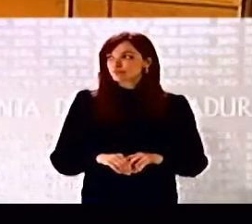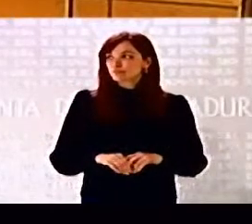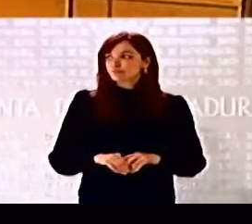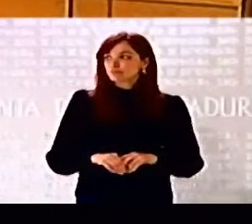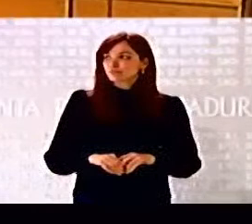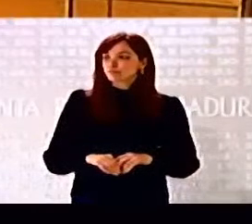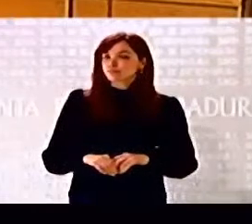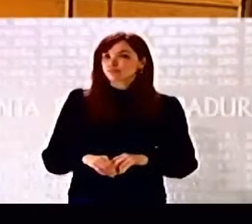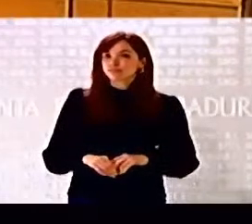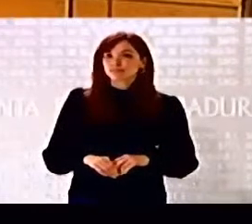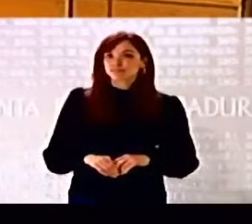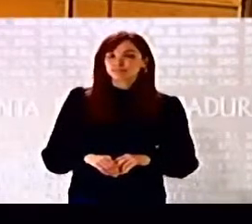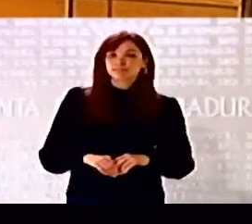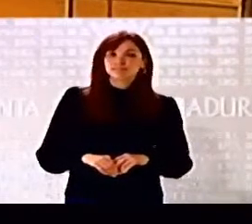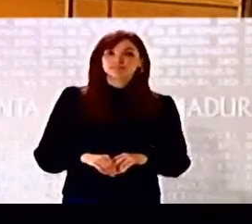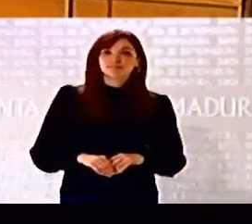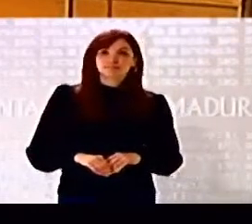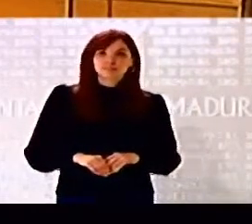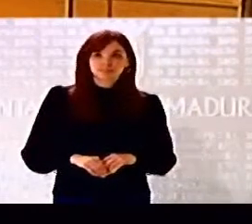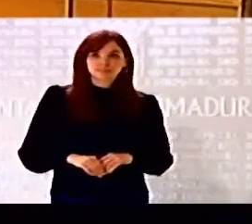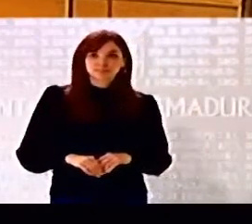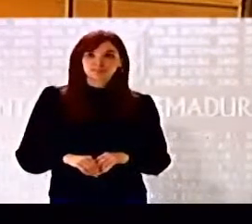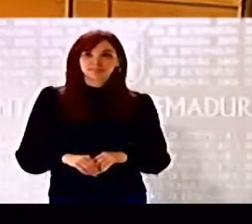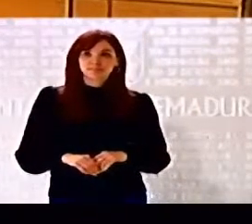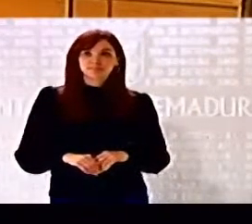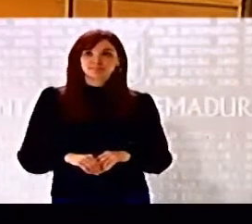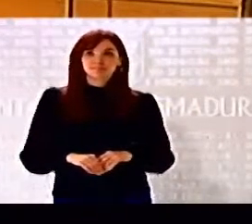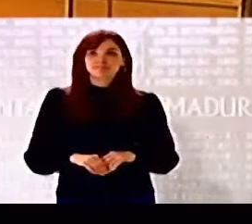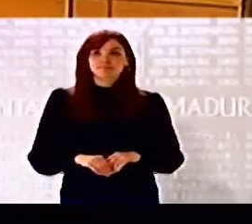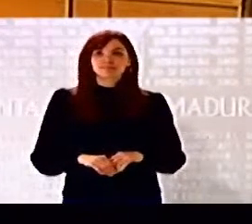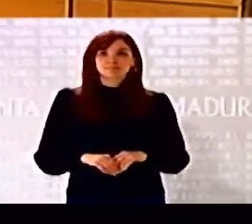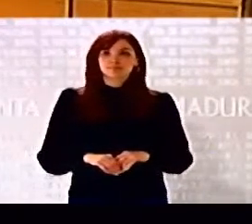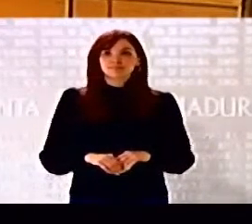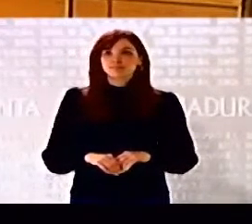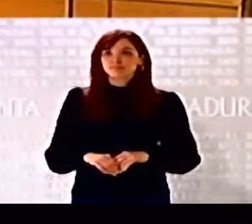Ahora. ¿Ahora me escuchan? Sí, ahora. Sí.